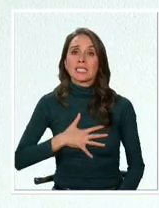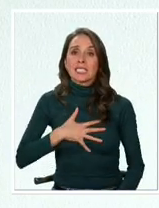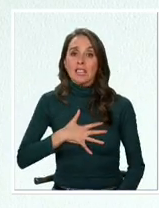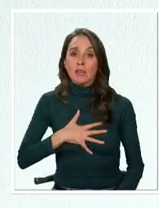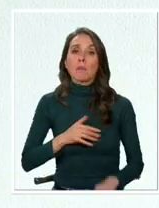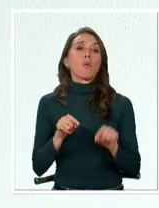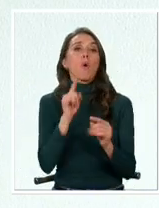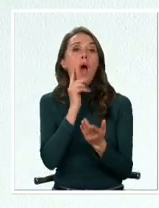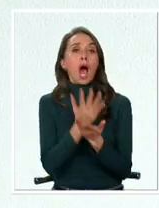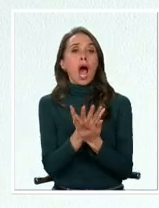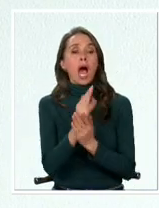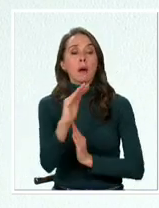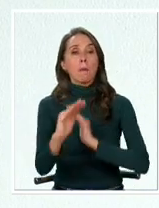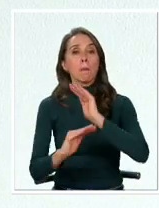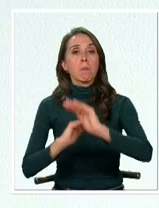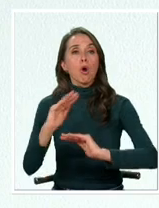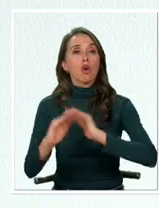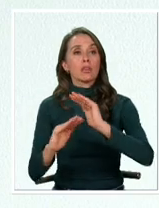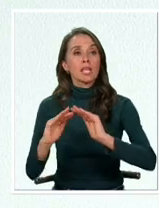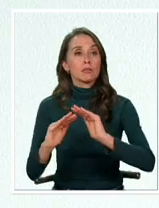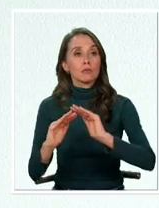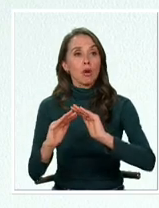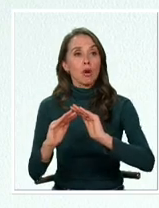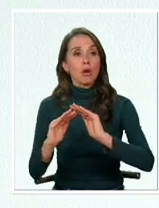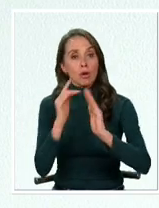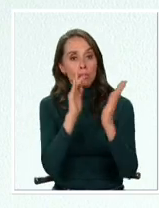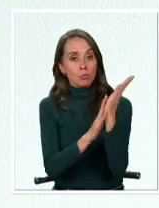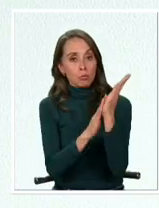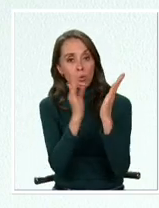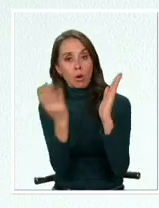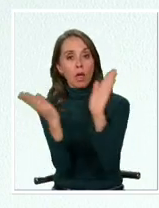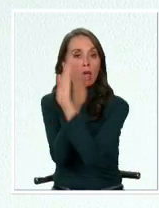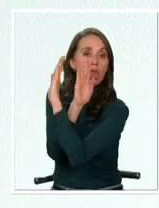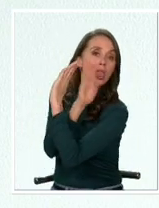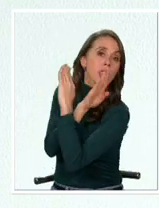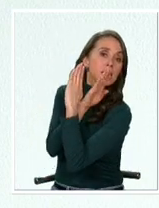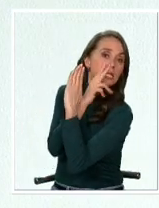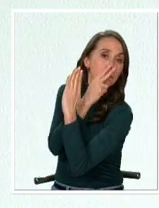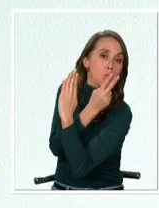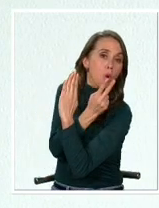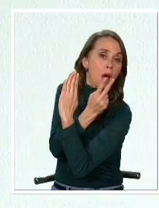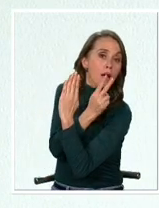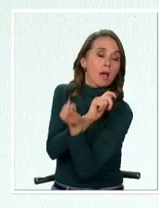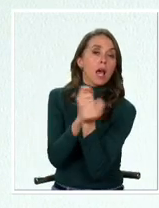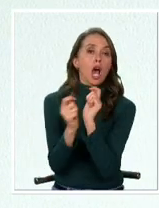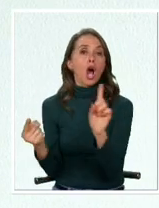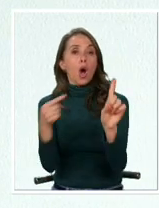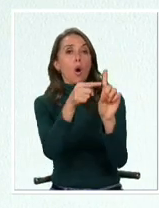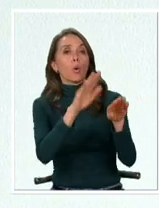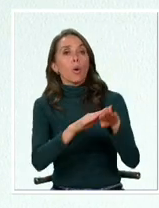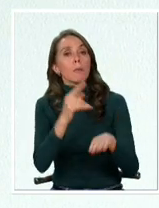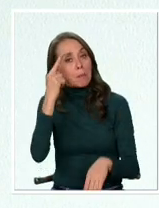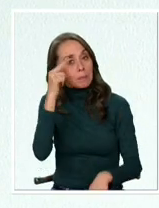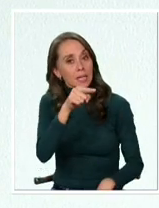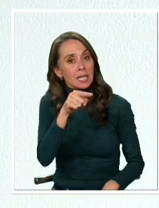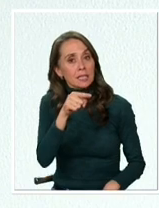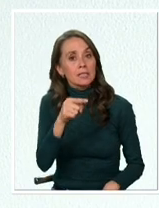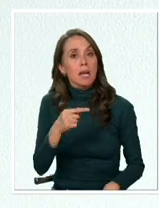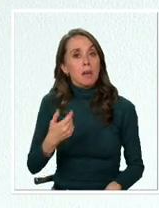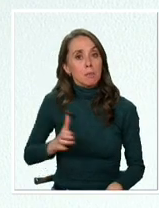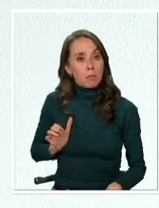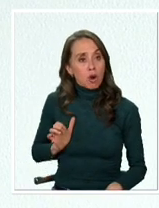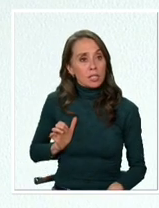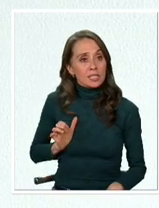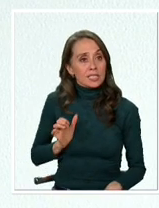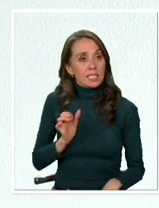inculpabilidad una protección absolutamente manifiesta y solapada respecto a estas situaciones que uno podría sospechar que había policía involucrado en